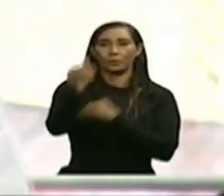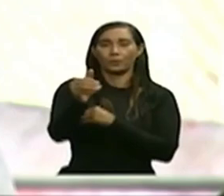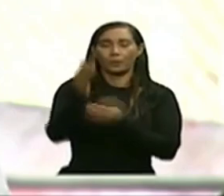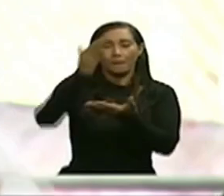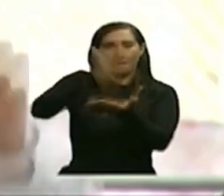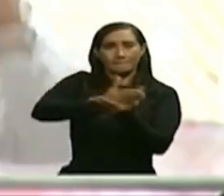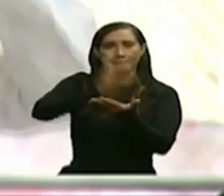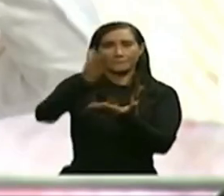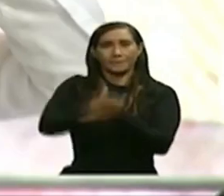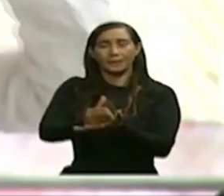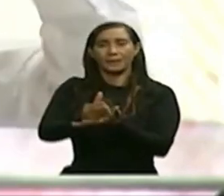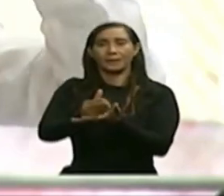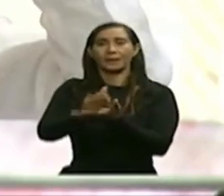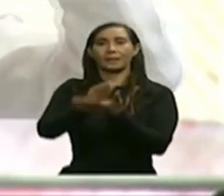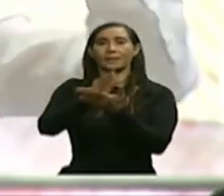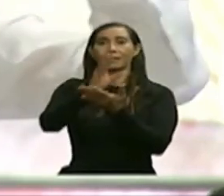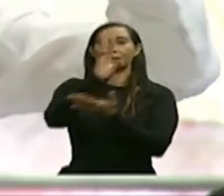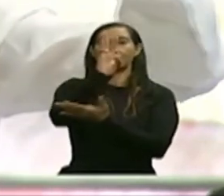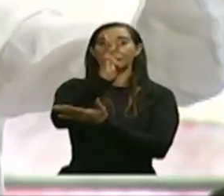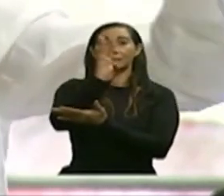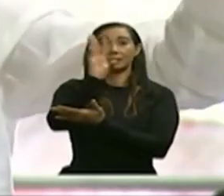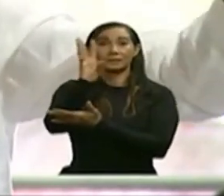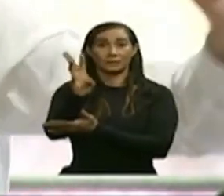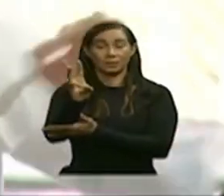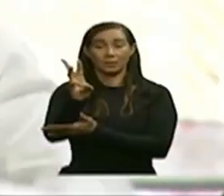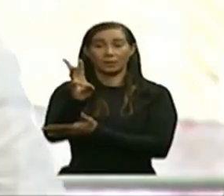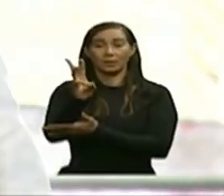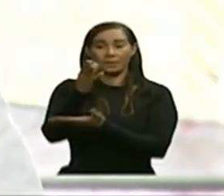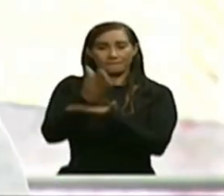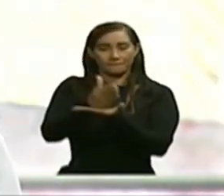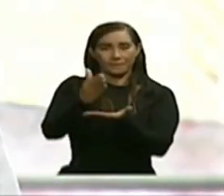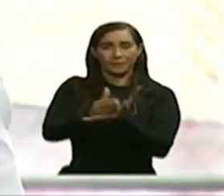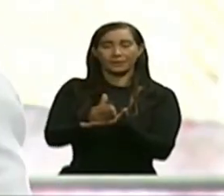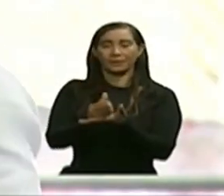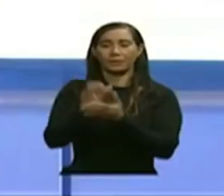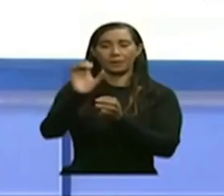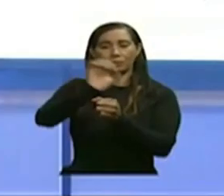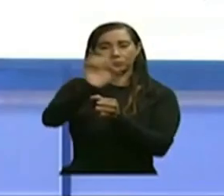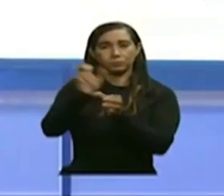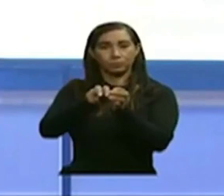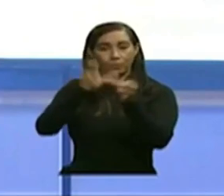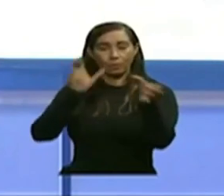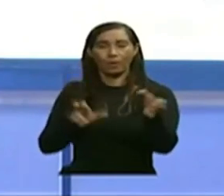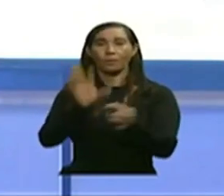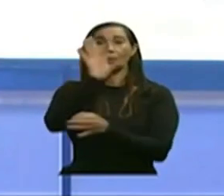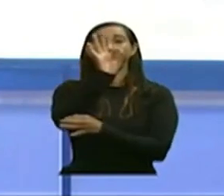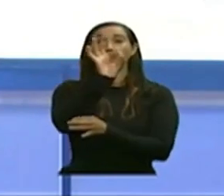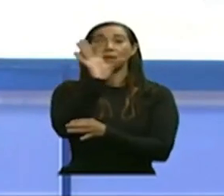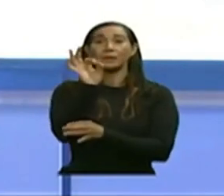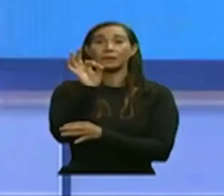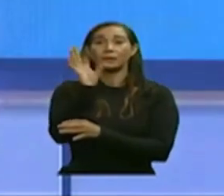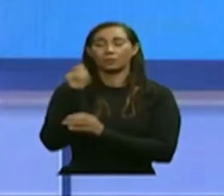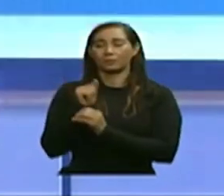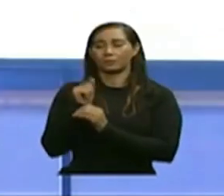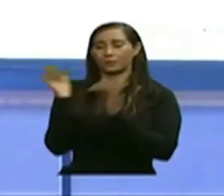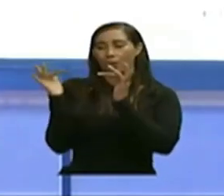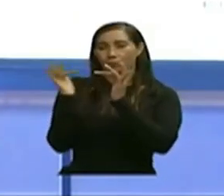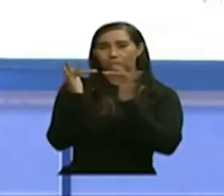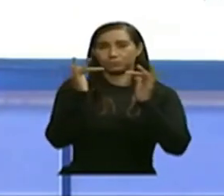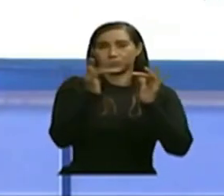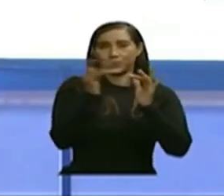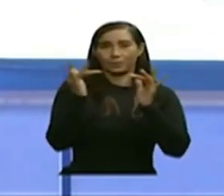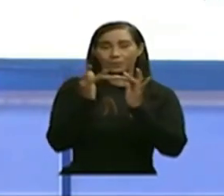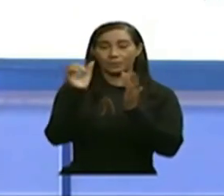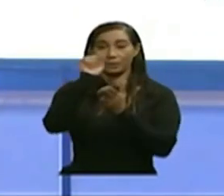paradas, 94 unidades de modernos autobuses y estará conectado con el sistema integrado de transporte